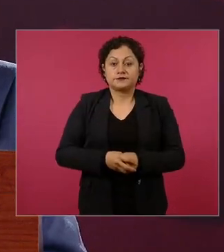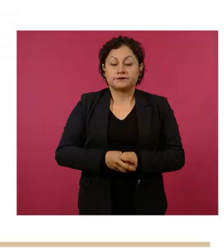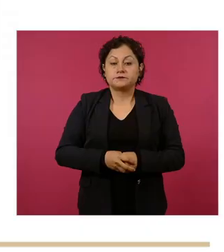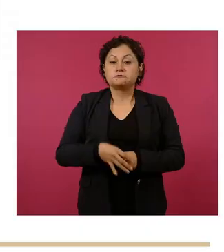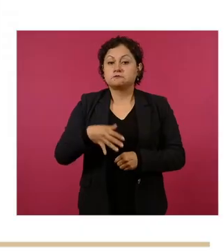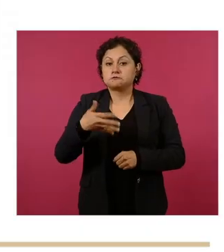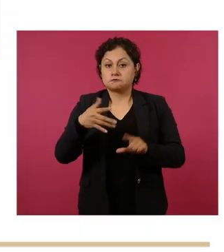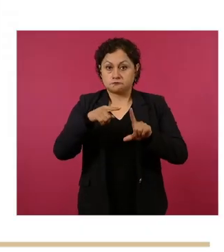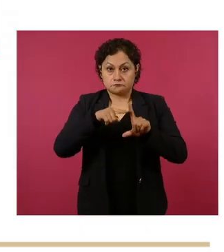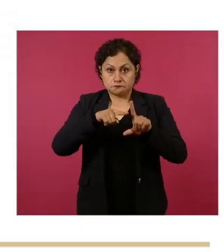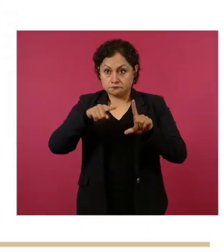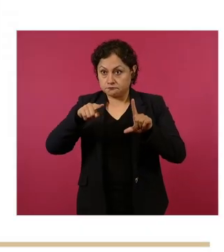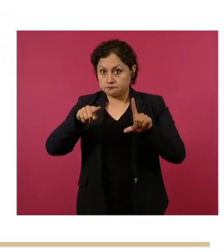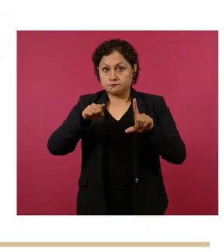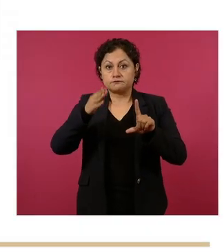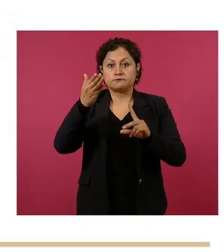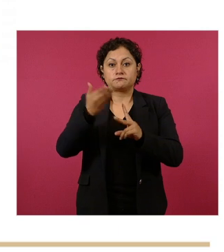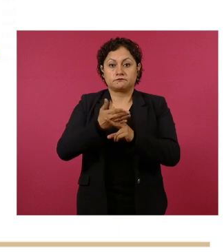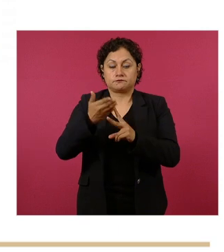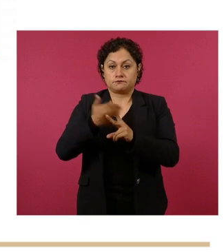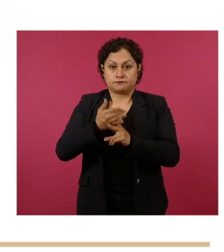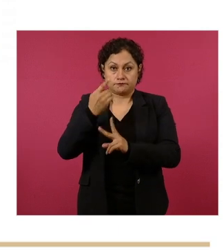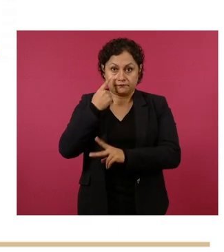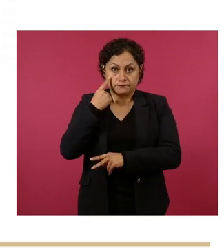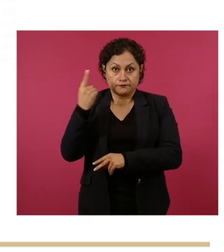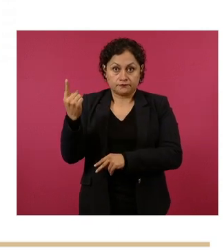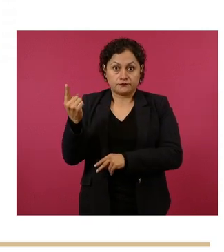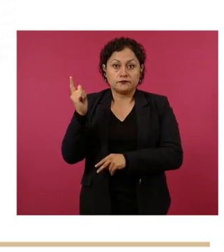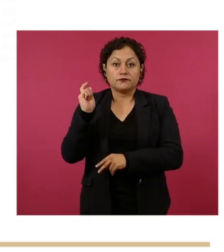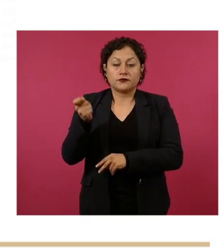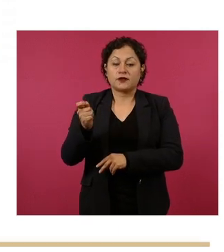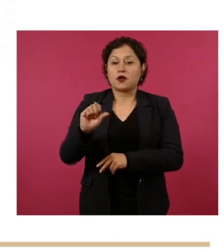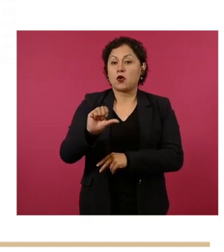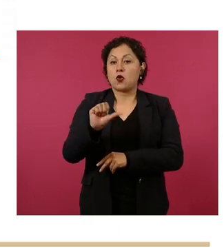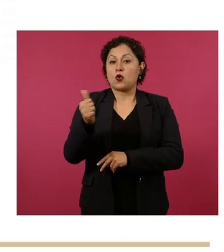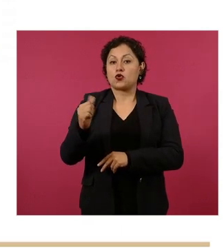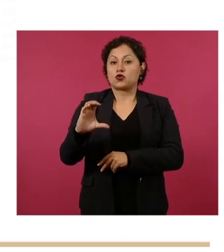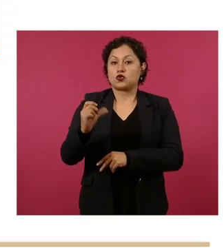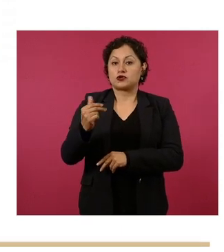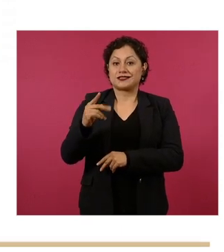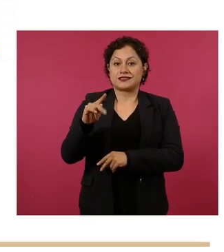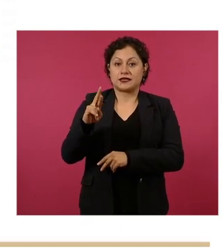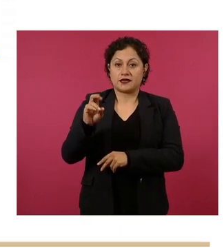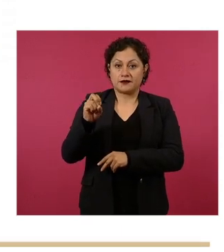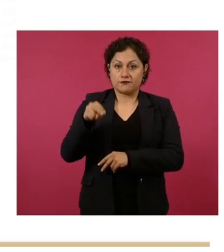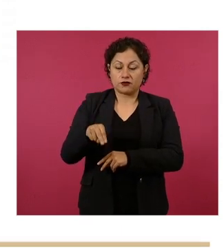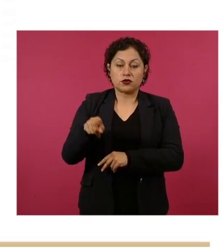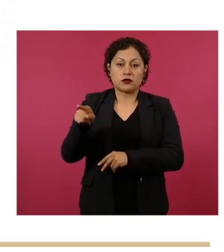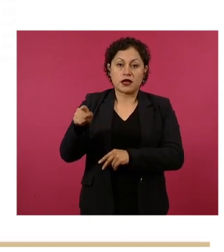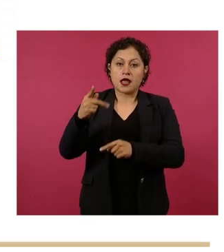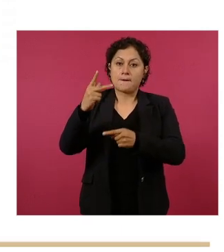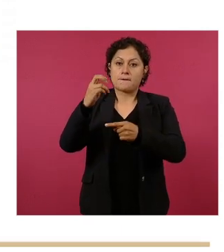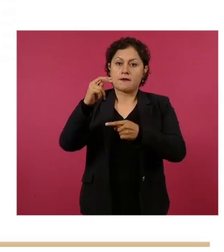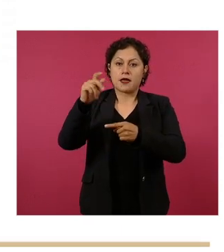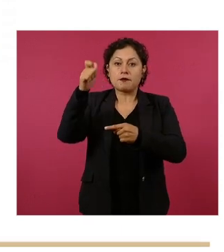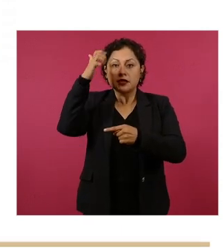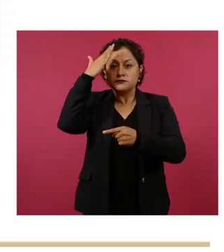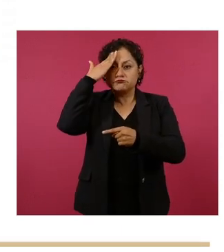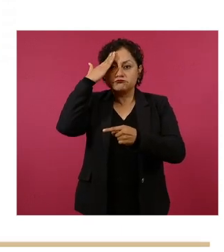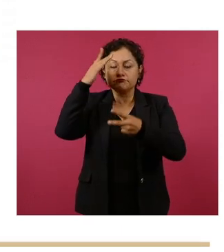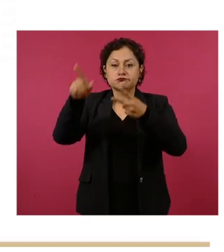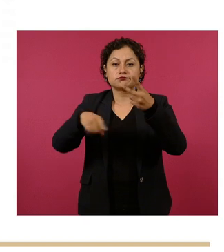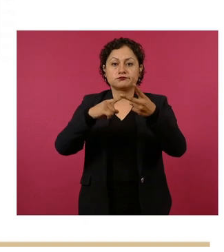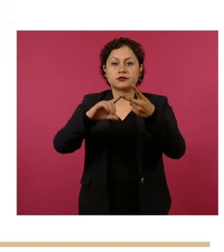gráfica. Llama la atención también ubicar a Chevron a continuación de Pemex, una franquicia que